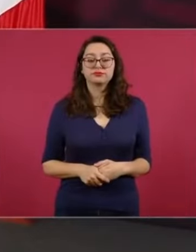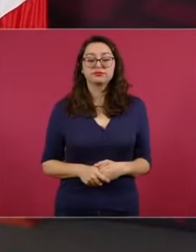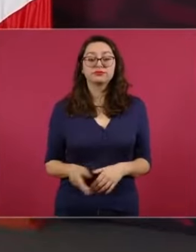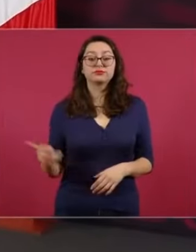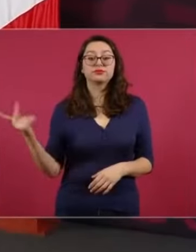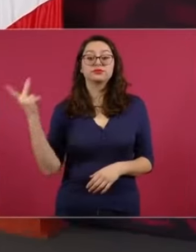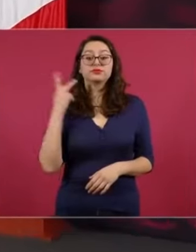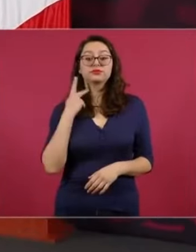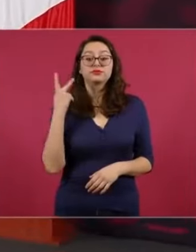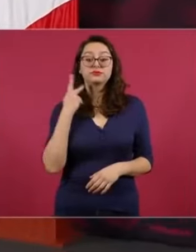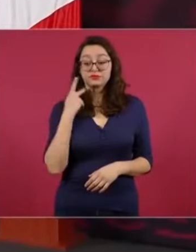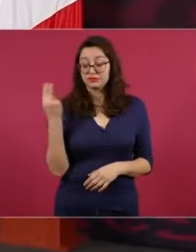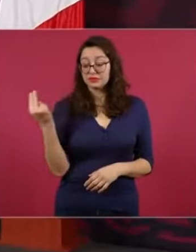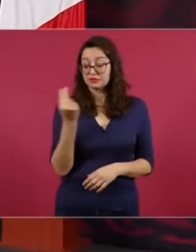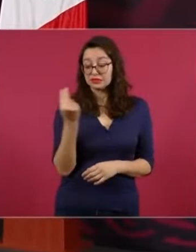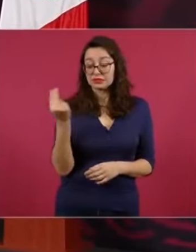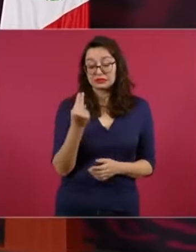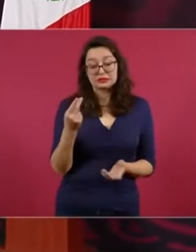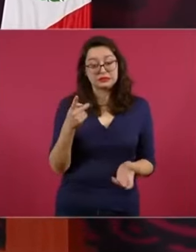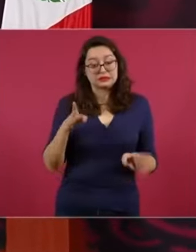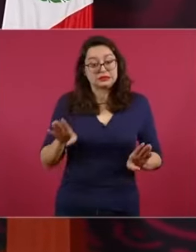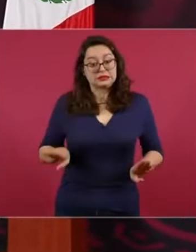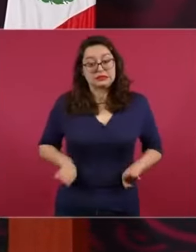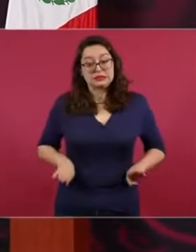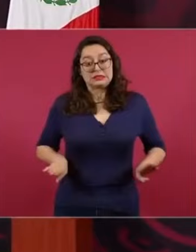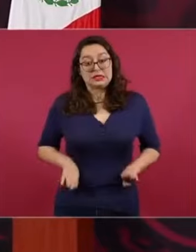es un imperativo ético.